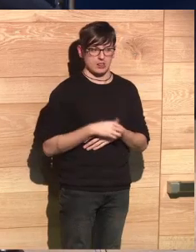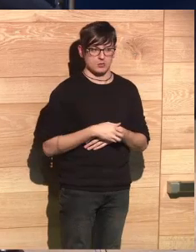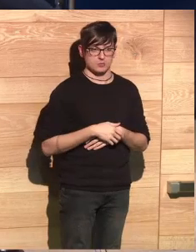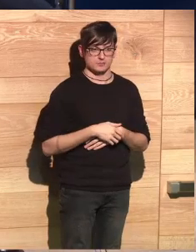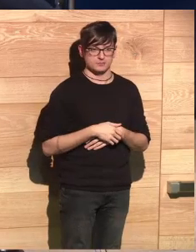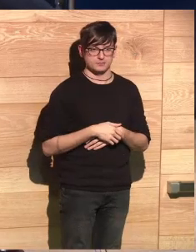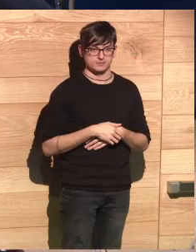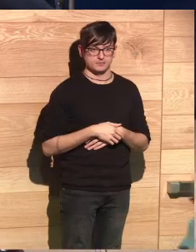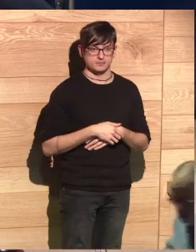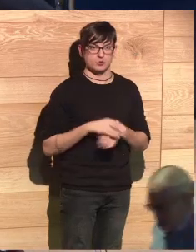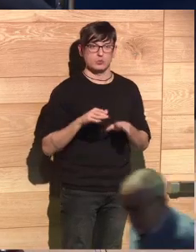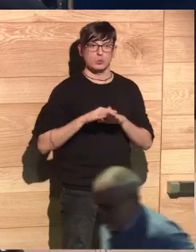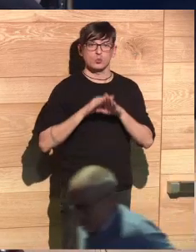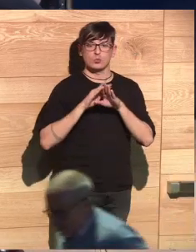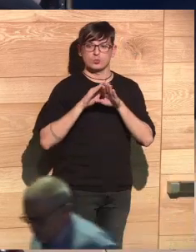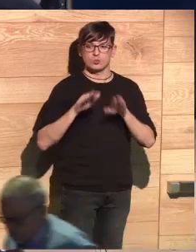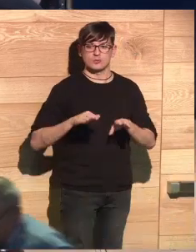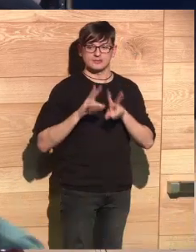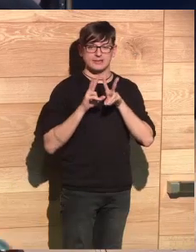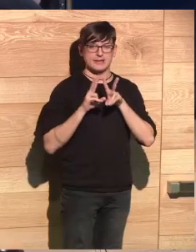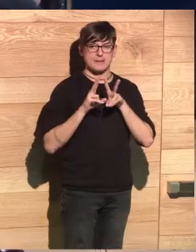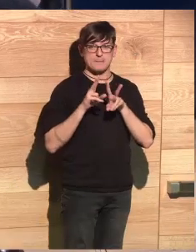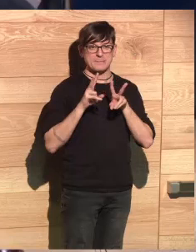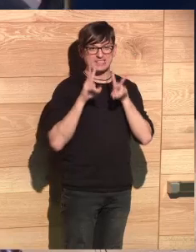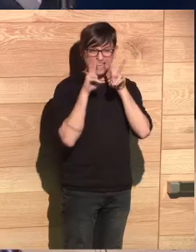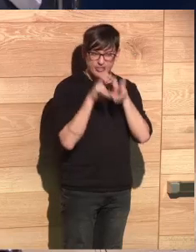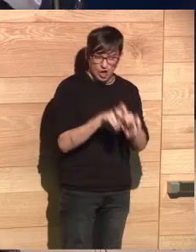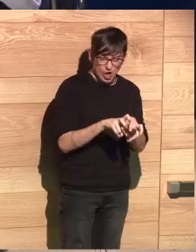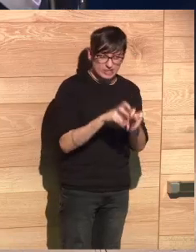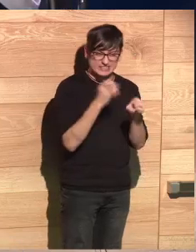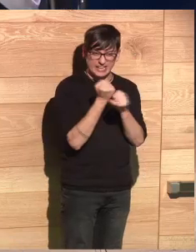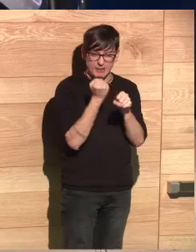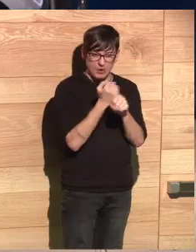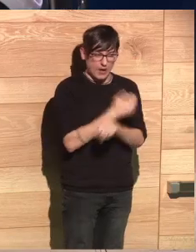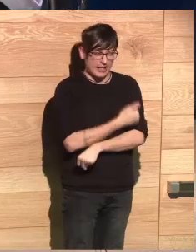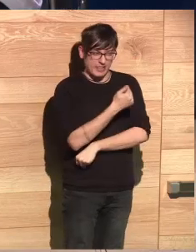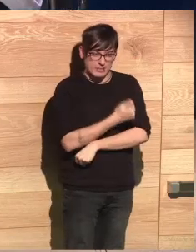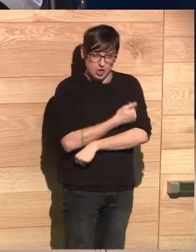en mi área de investigación, ¿no? en el trabajo académico sobre videojuegos, es que